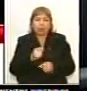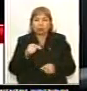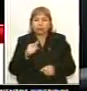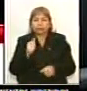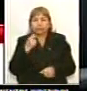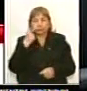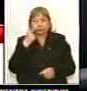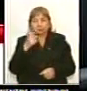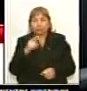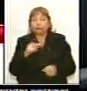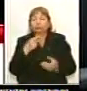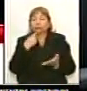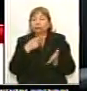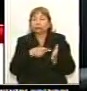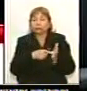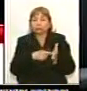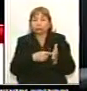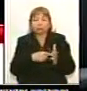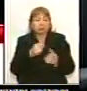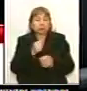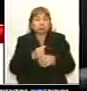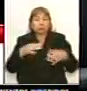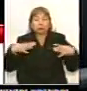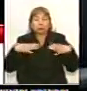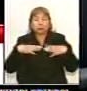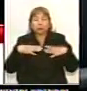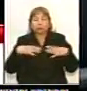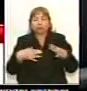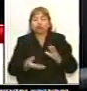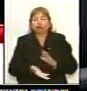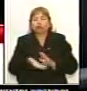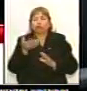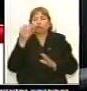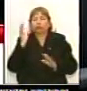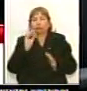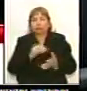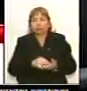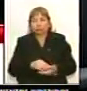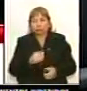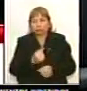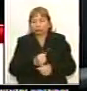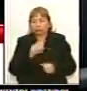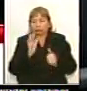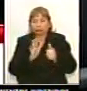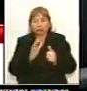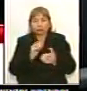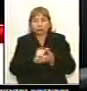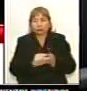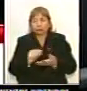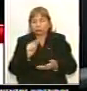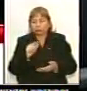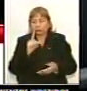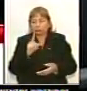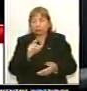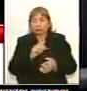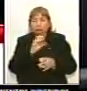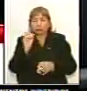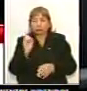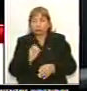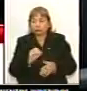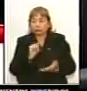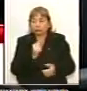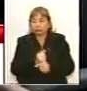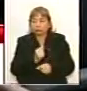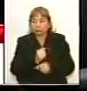INEI indicó que el desempleo en el Perú creció a su mayor tasa en 6 años, 8,1%, siendo que el